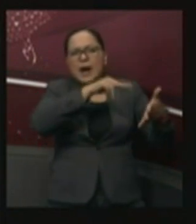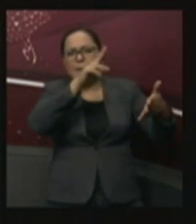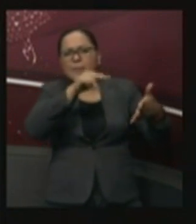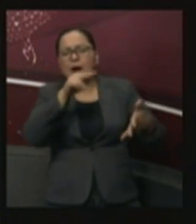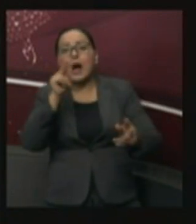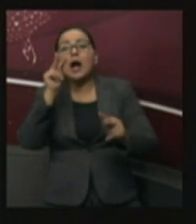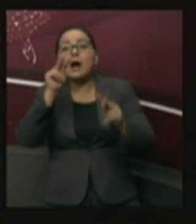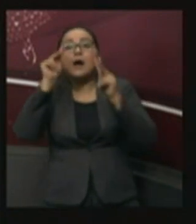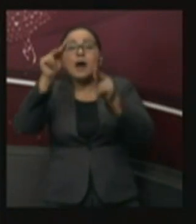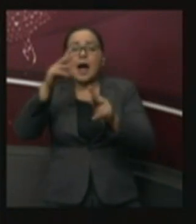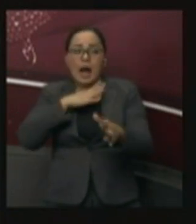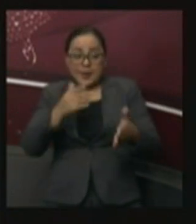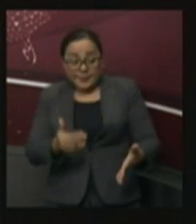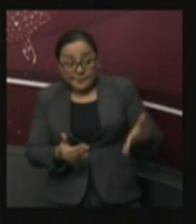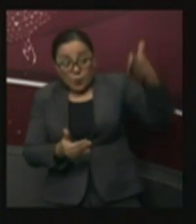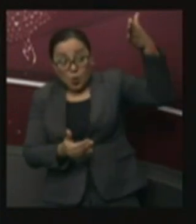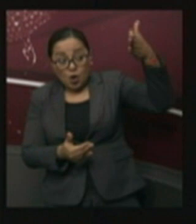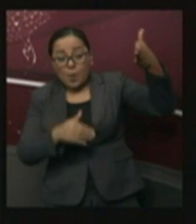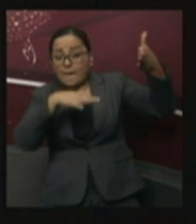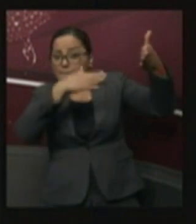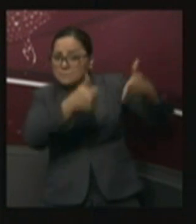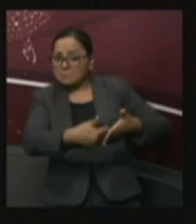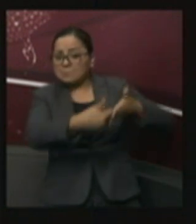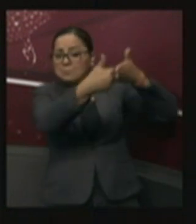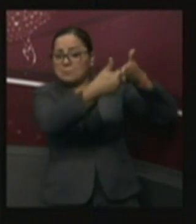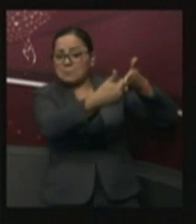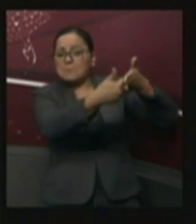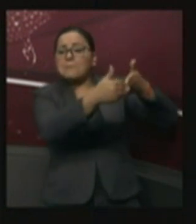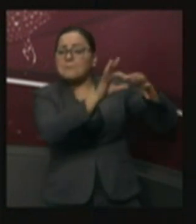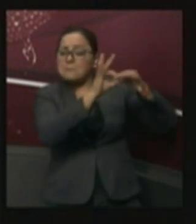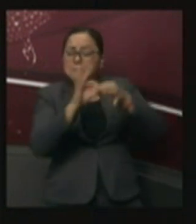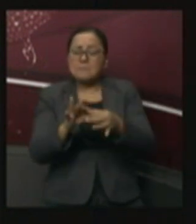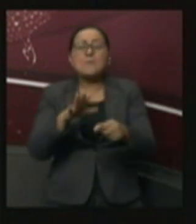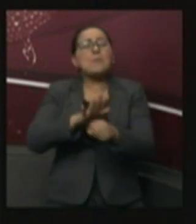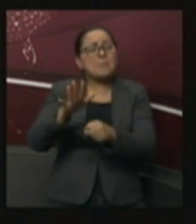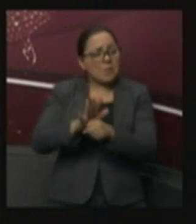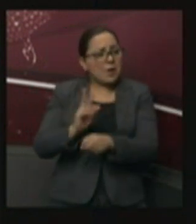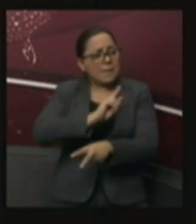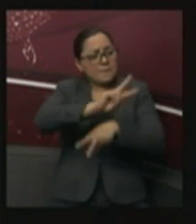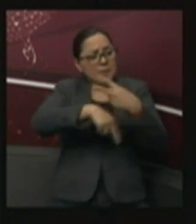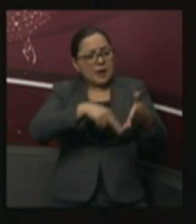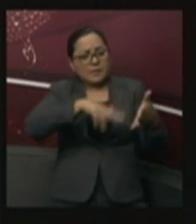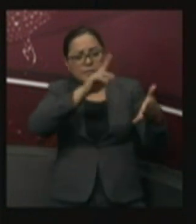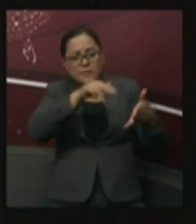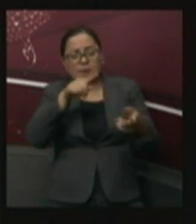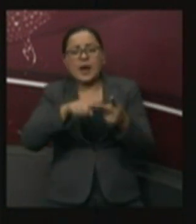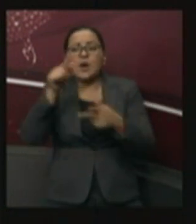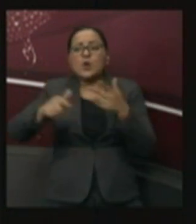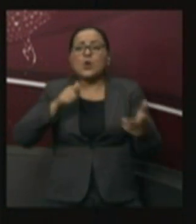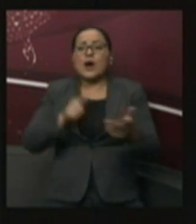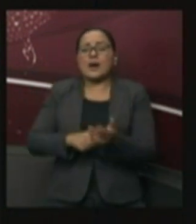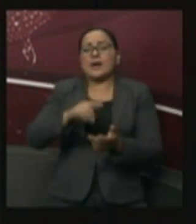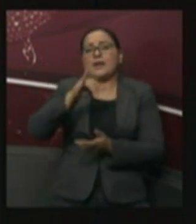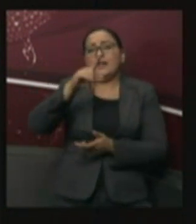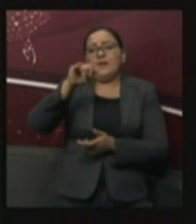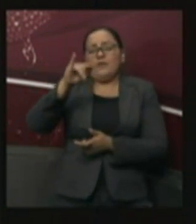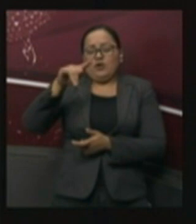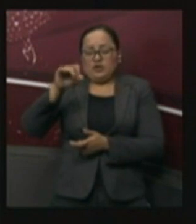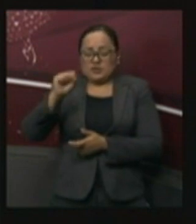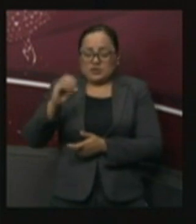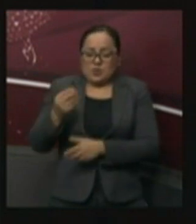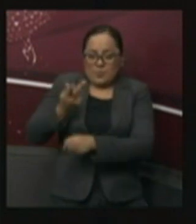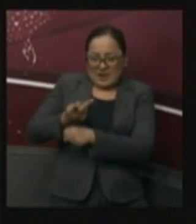donde había un muro disponible. Es decir, pues utilizaron desde luego los muros de San Ildefonso, en ese entonces la Preparatoria